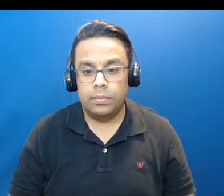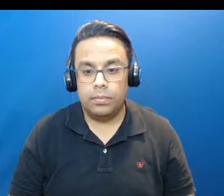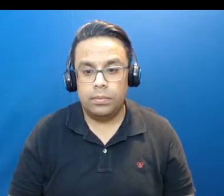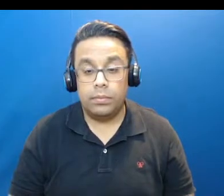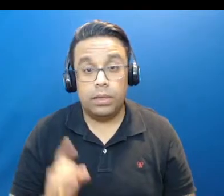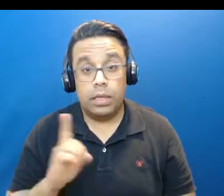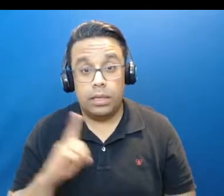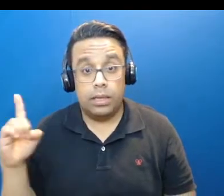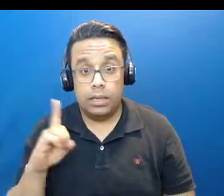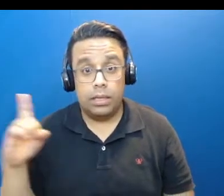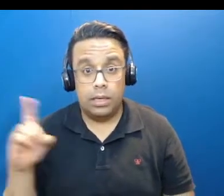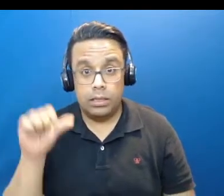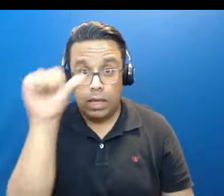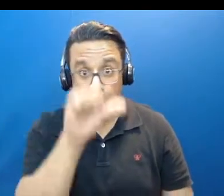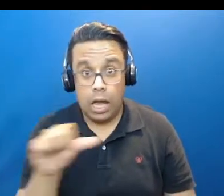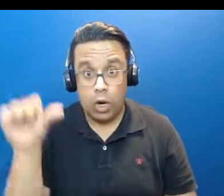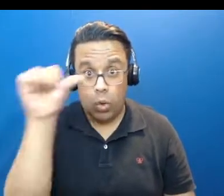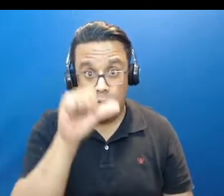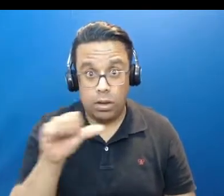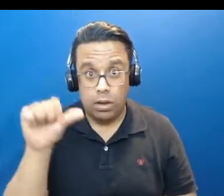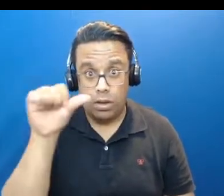hacia la derecha, entonces arroba